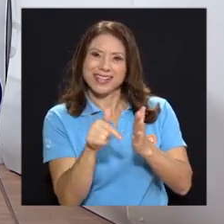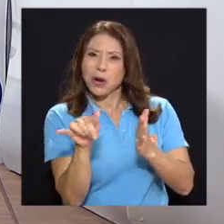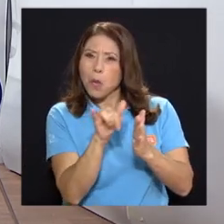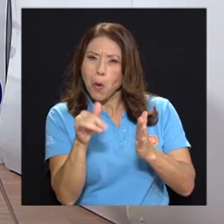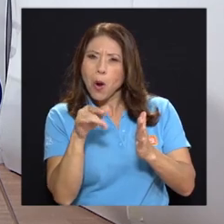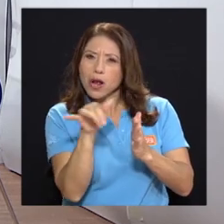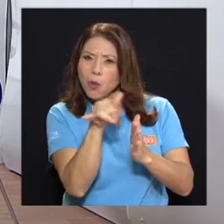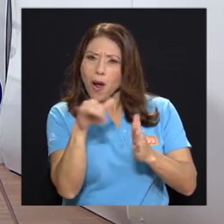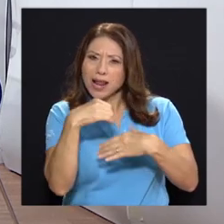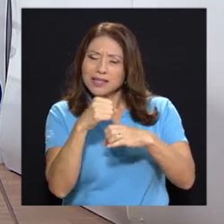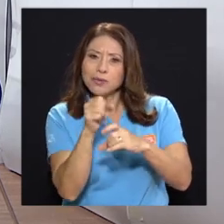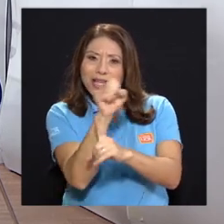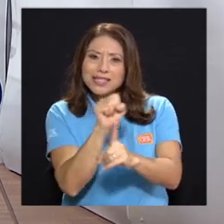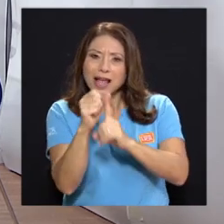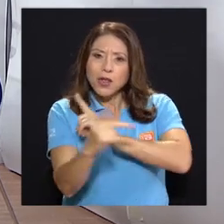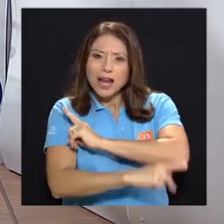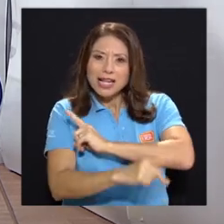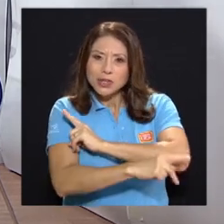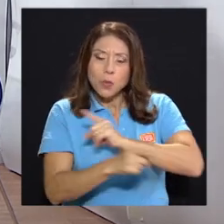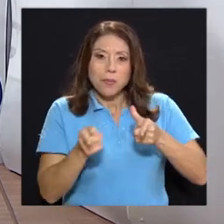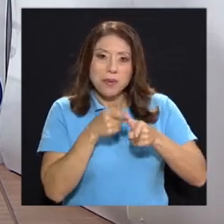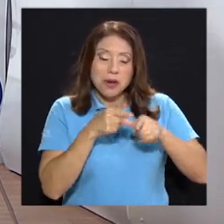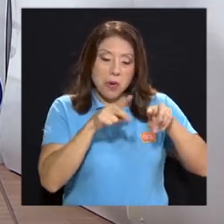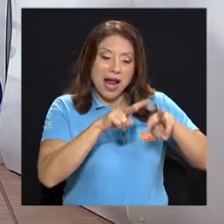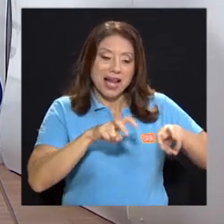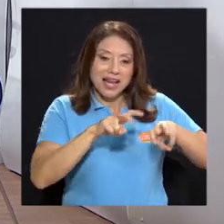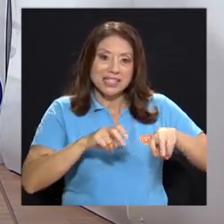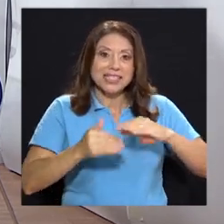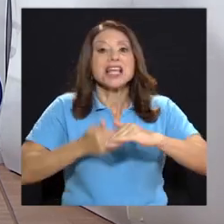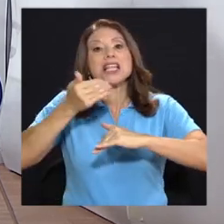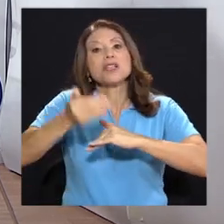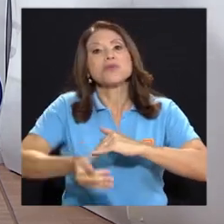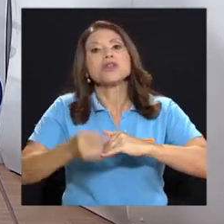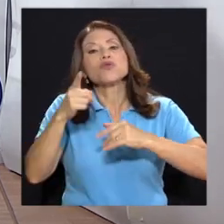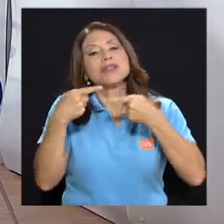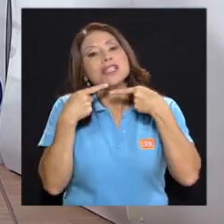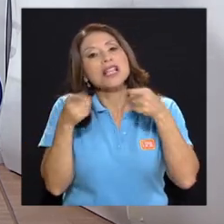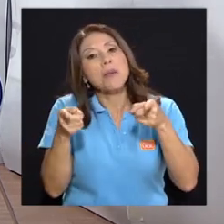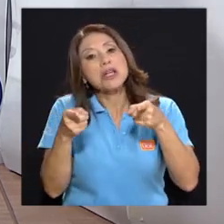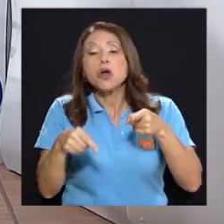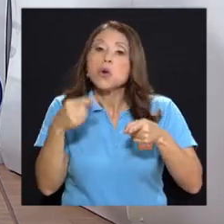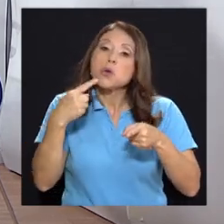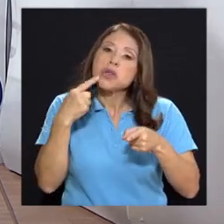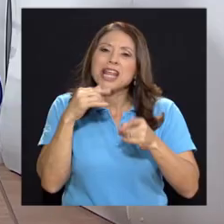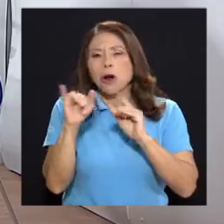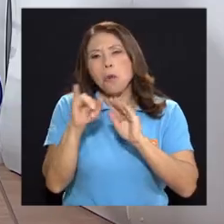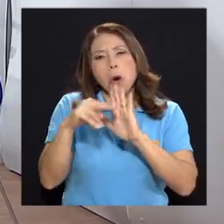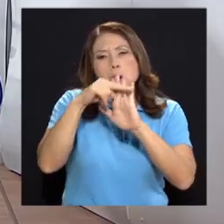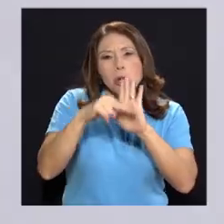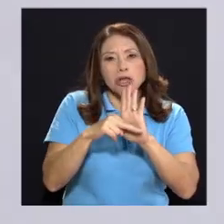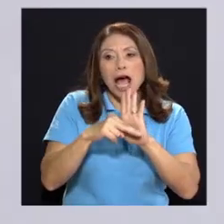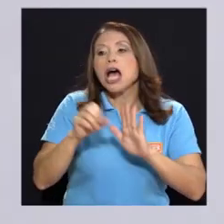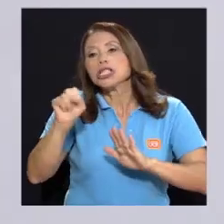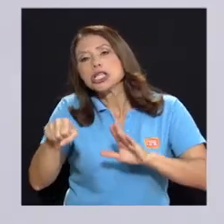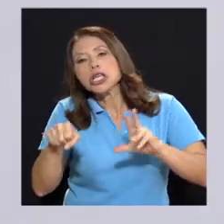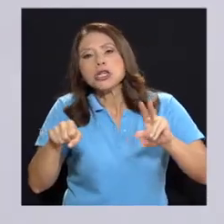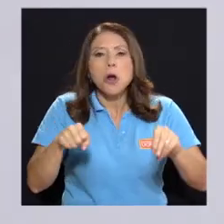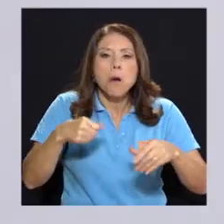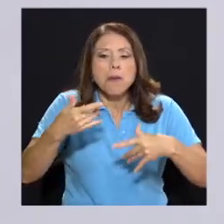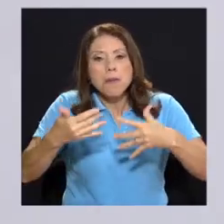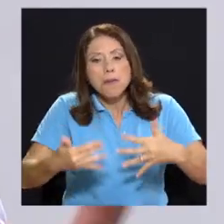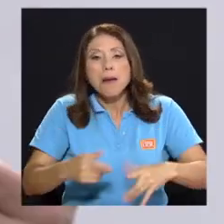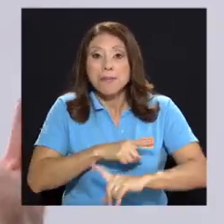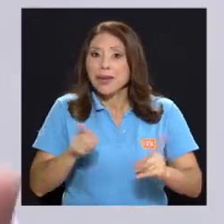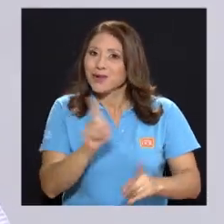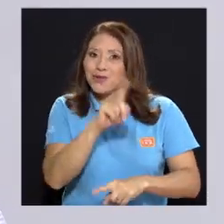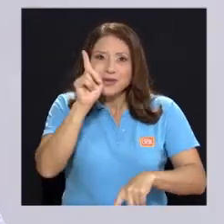análisis y después un dictamen y en dictando esto sacó una nota iría a mí decido no hacer un 417 no no era posible aquí era